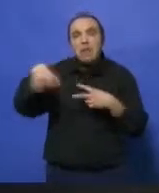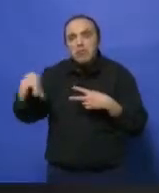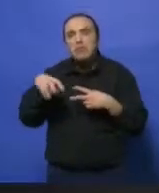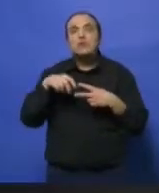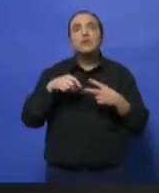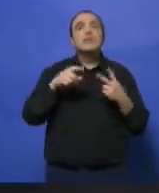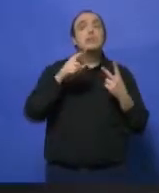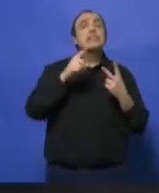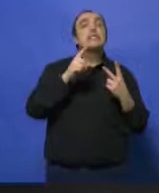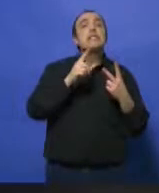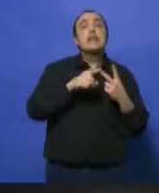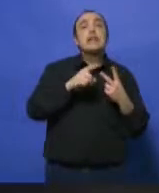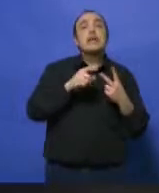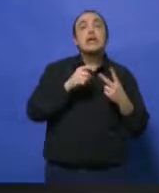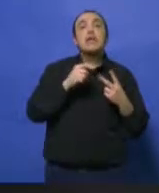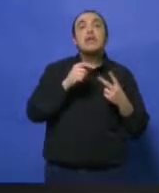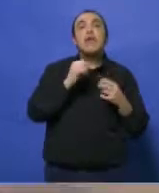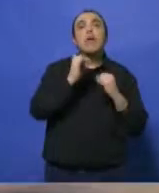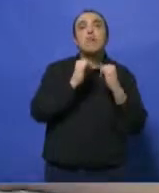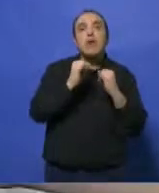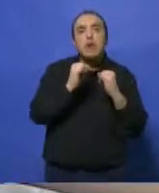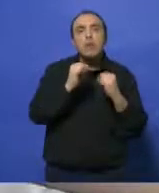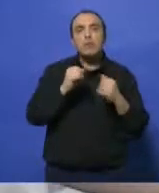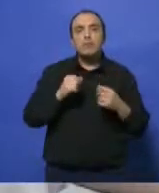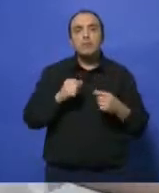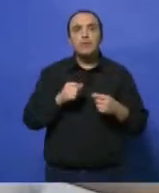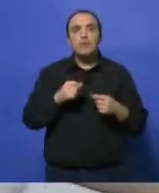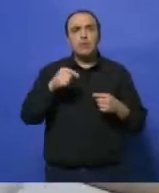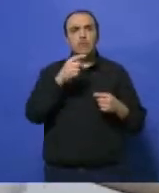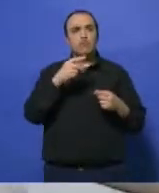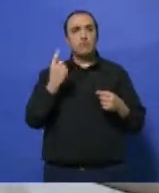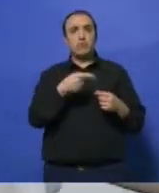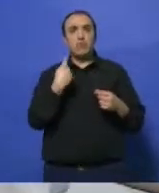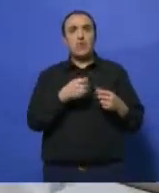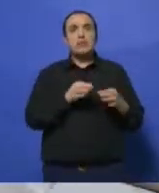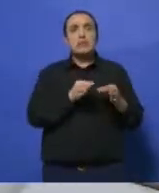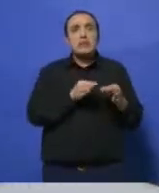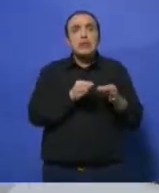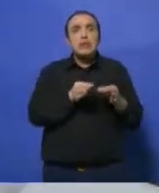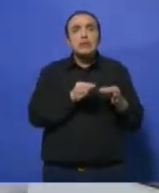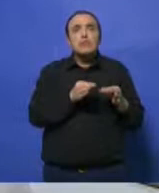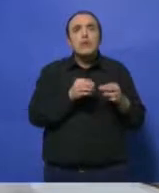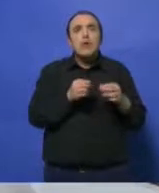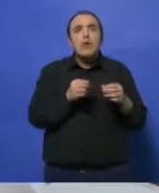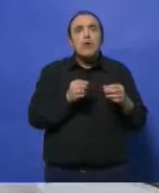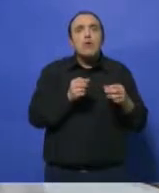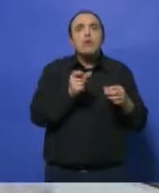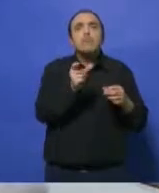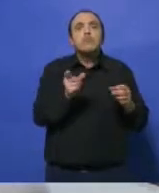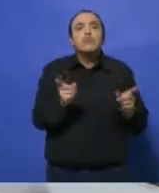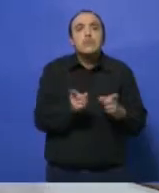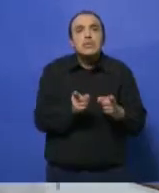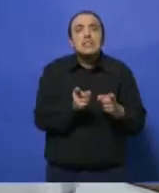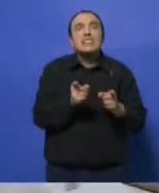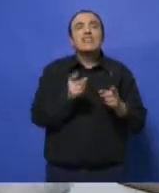y con Constanza, que nos cuentan acerca de su proyecto. Nosotros estamos trabajando sobre un corto que se llama Resiliencia,